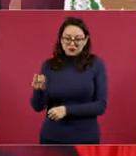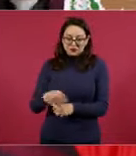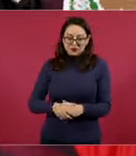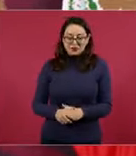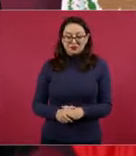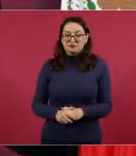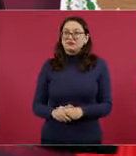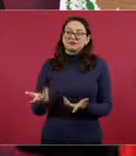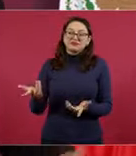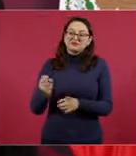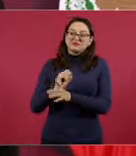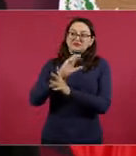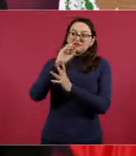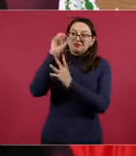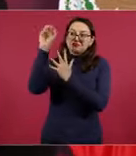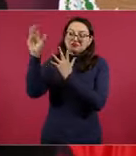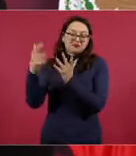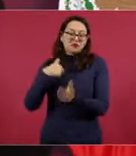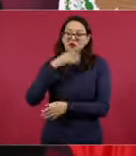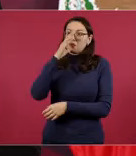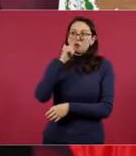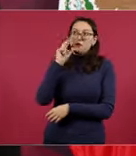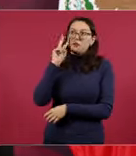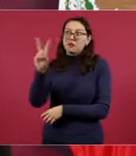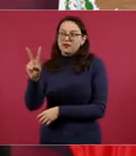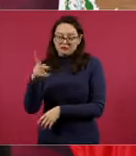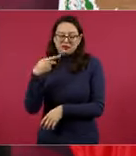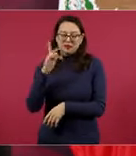estén floreando no puedo ir.